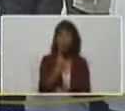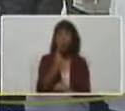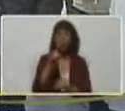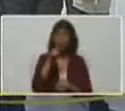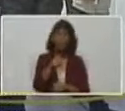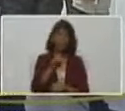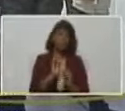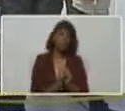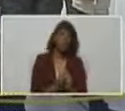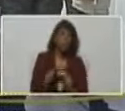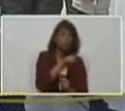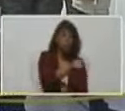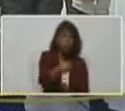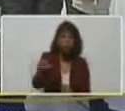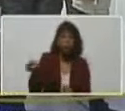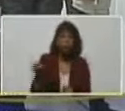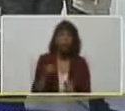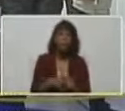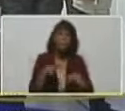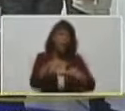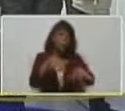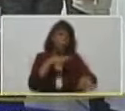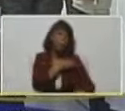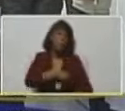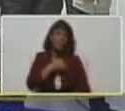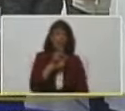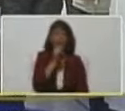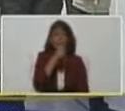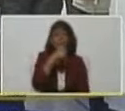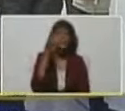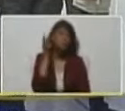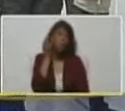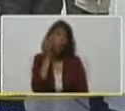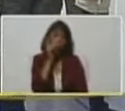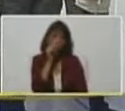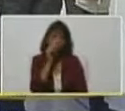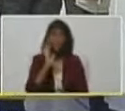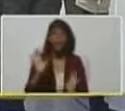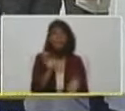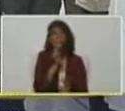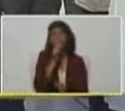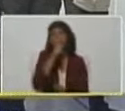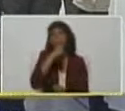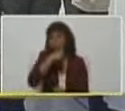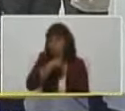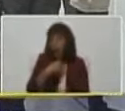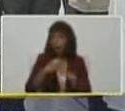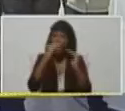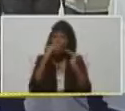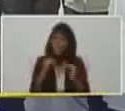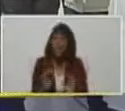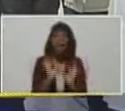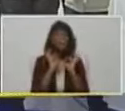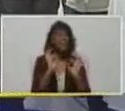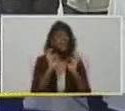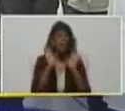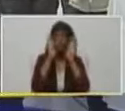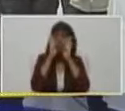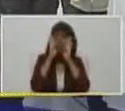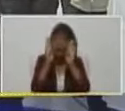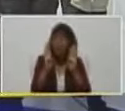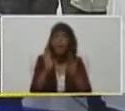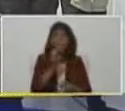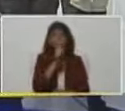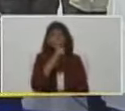ti, la gran misión abuelo y abuela. Aquí tienes tu piso número 1, especializado, aquí dicen